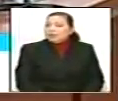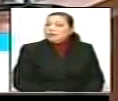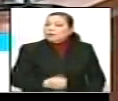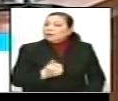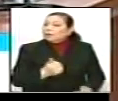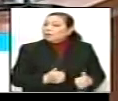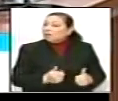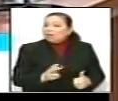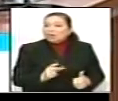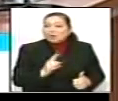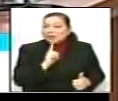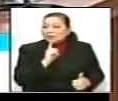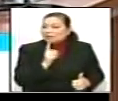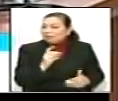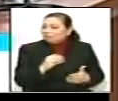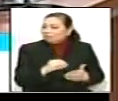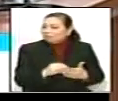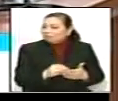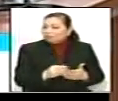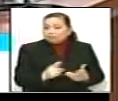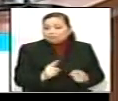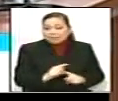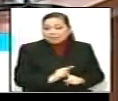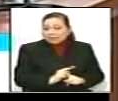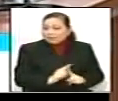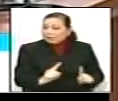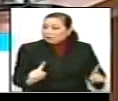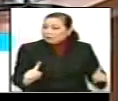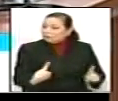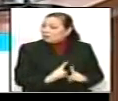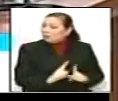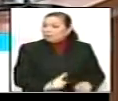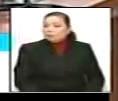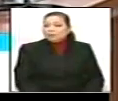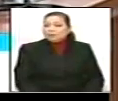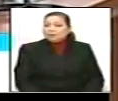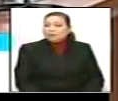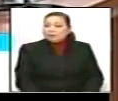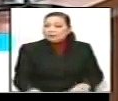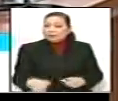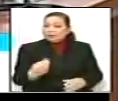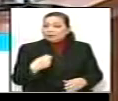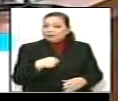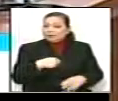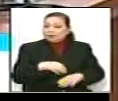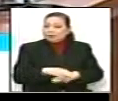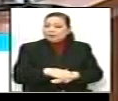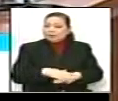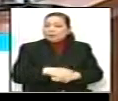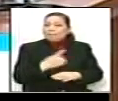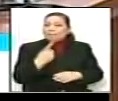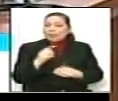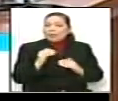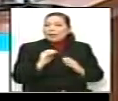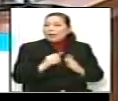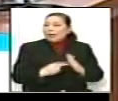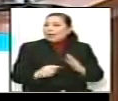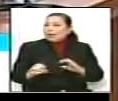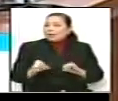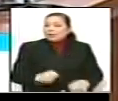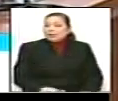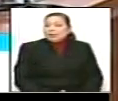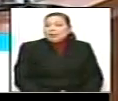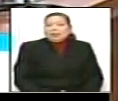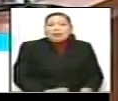cual no está previsto en el TUO, por cuyo efecto estamos realizando nosotros las gestiones del caso para realizar, es